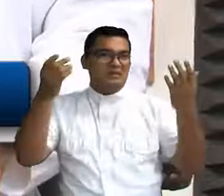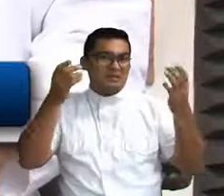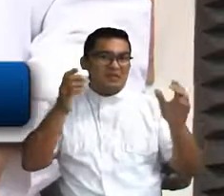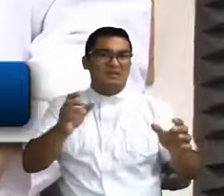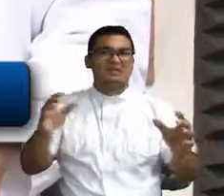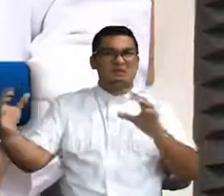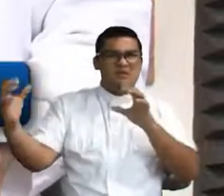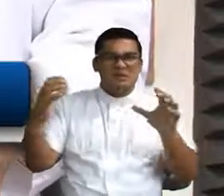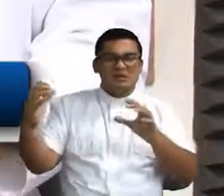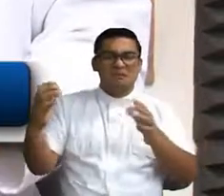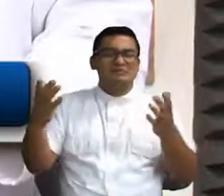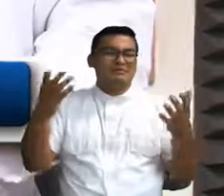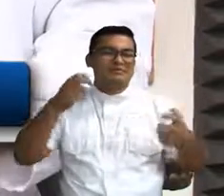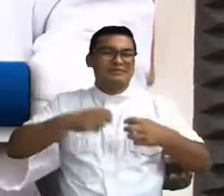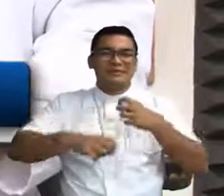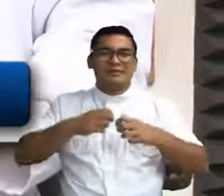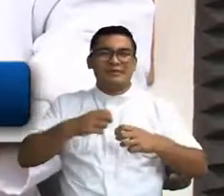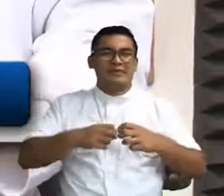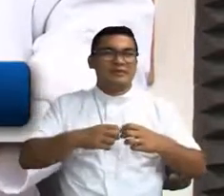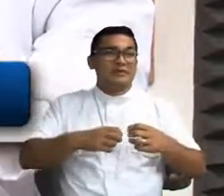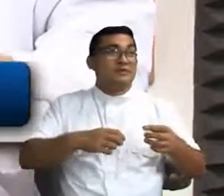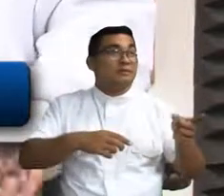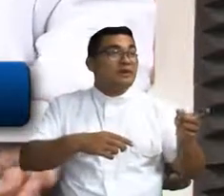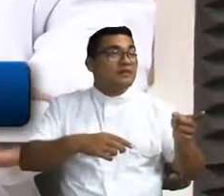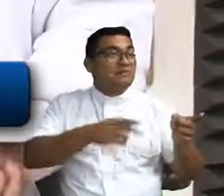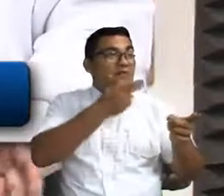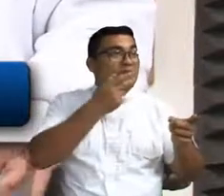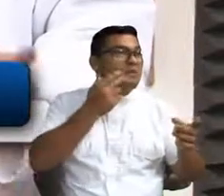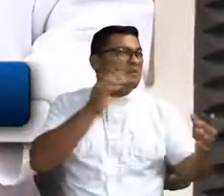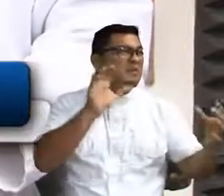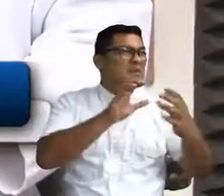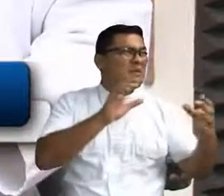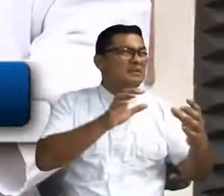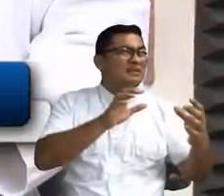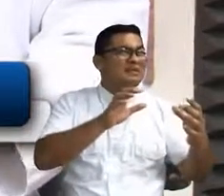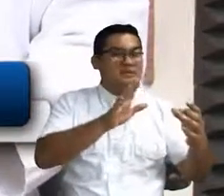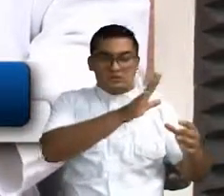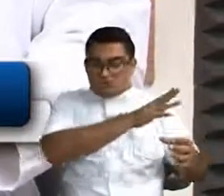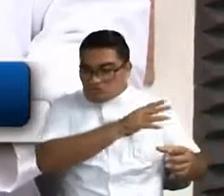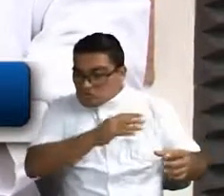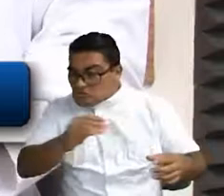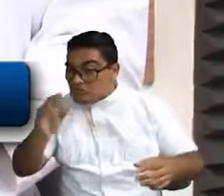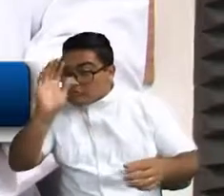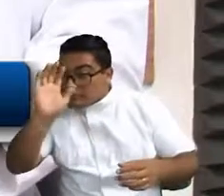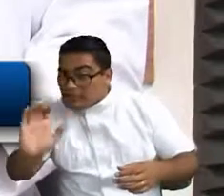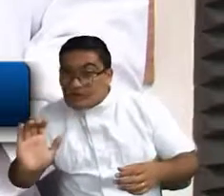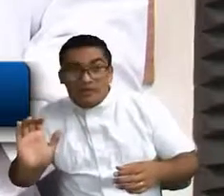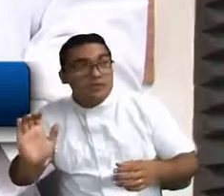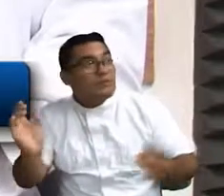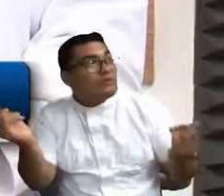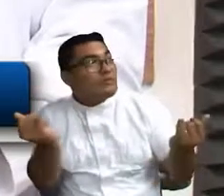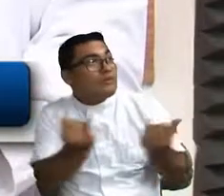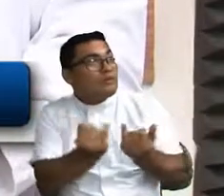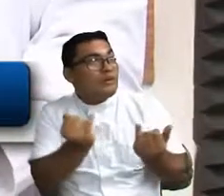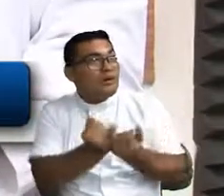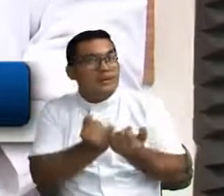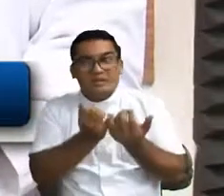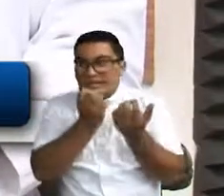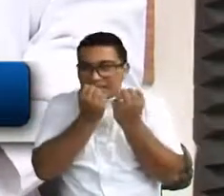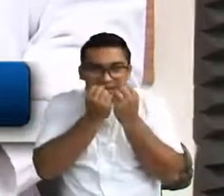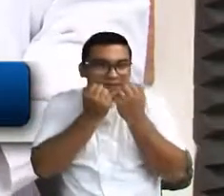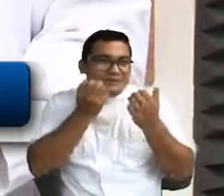discusiones con los padres y el hijo repite patrones porque tiene una experiencia vivencial o porque tiene algún tipo de